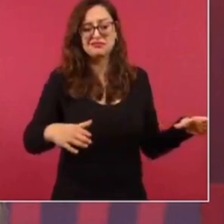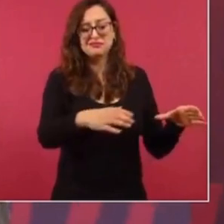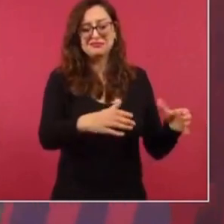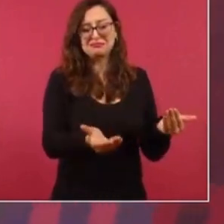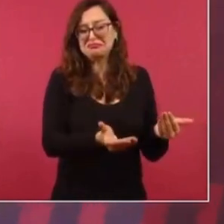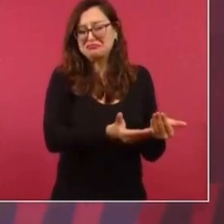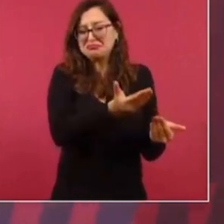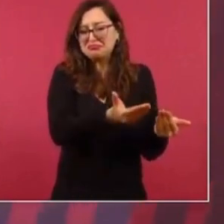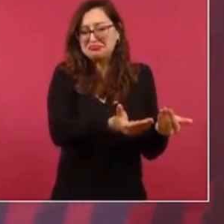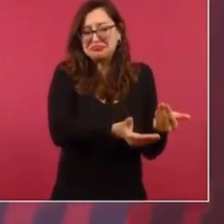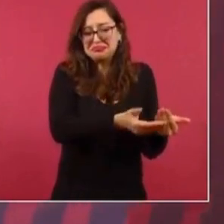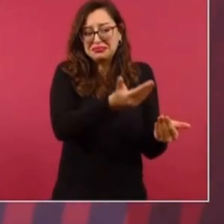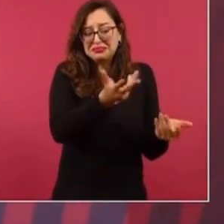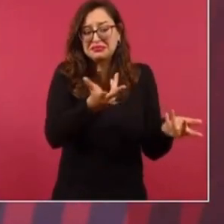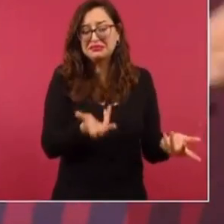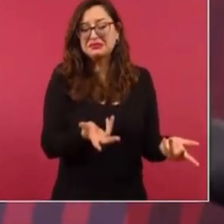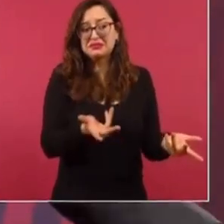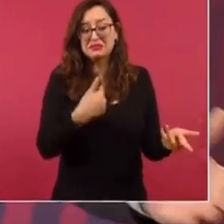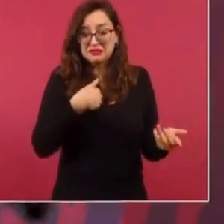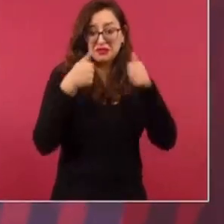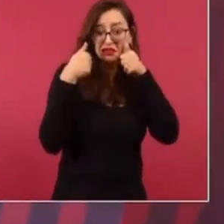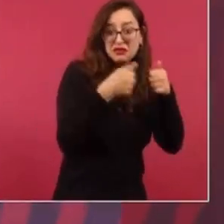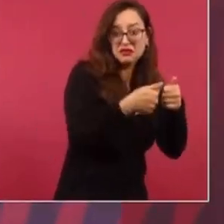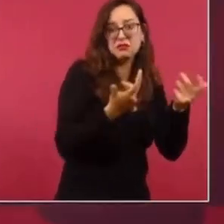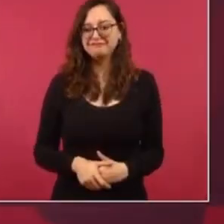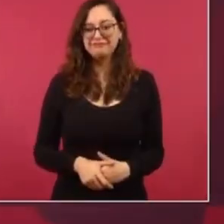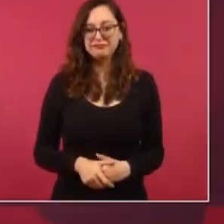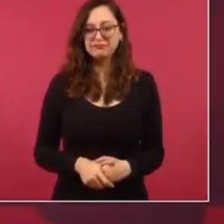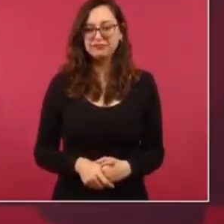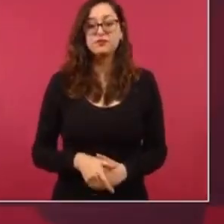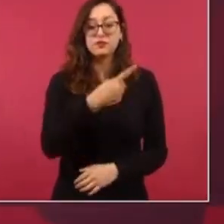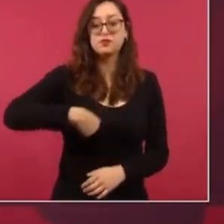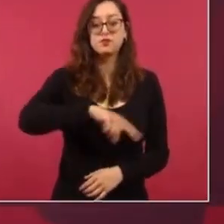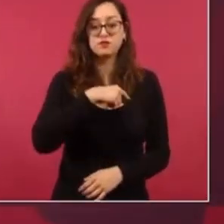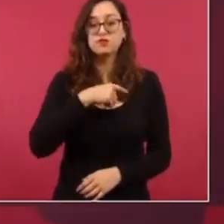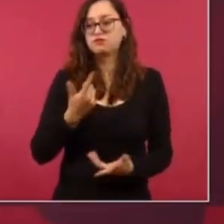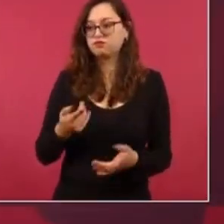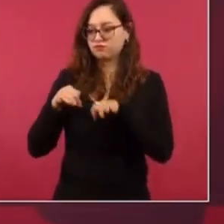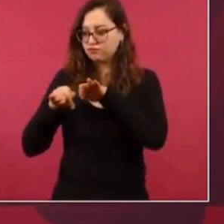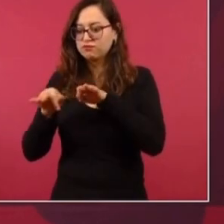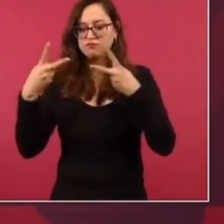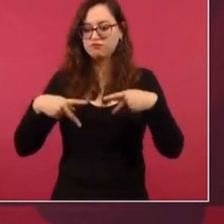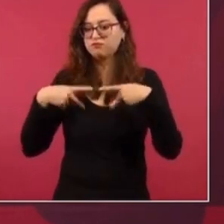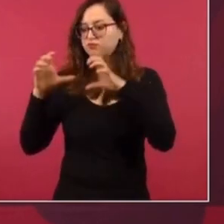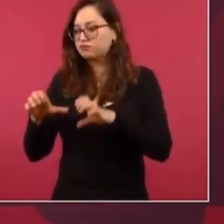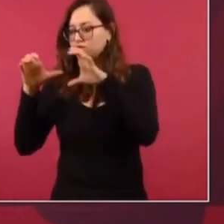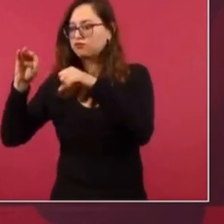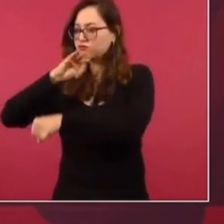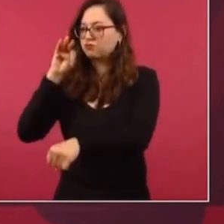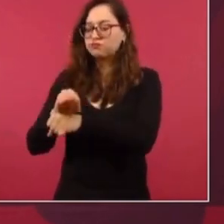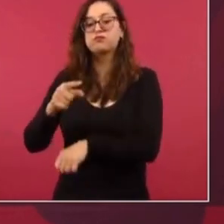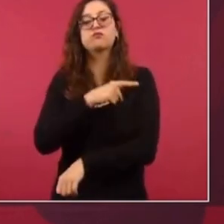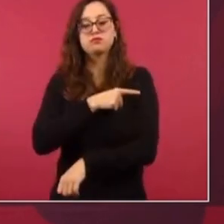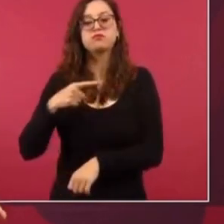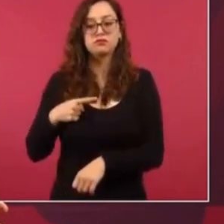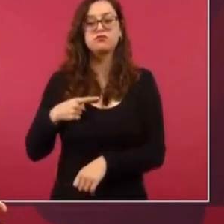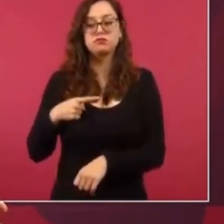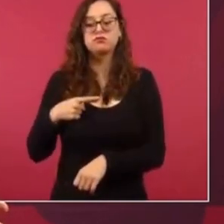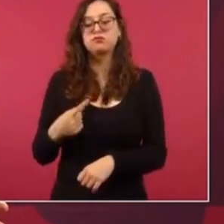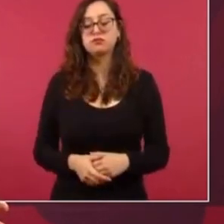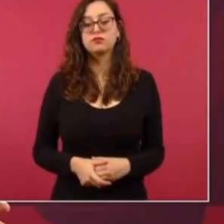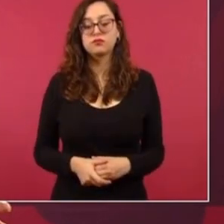sus achichincles o voceros, pues no haríamos nada. Nosotros tenemos que proteger a la gente, cuidar al pueblo.